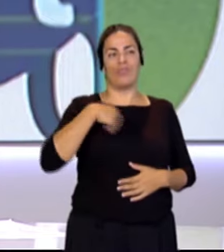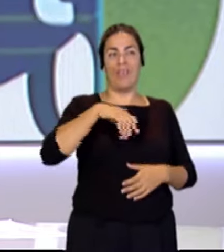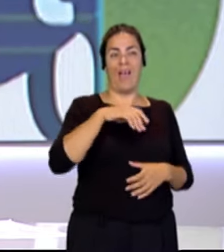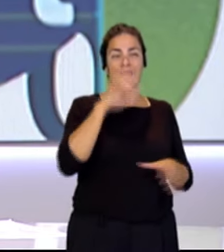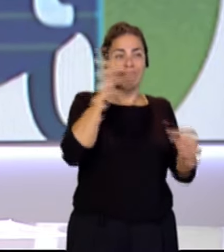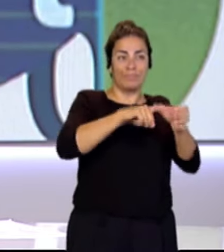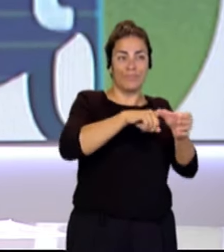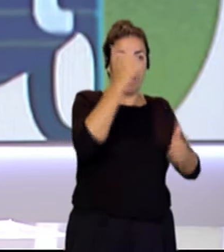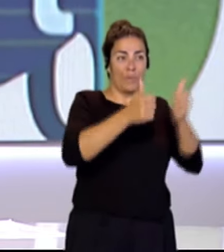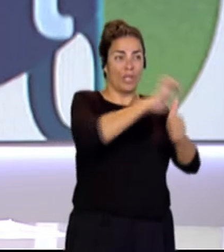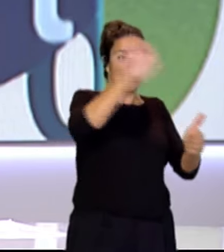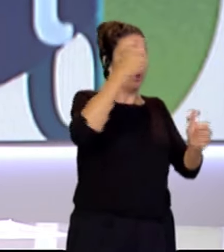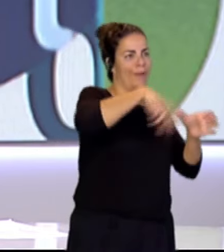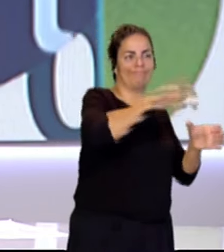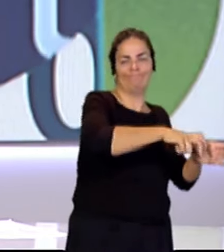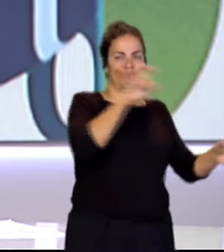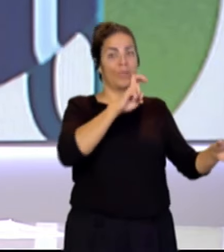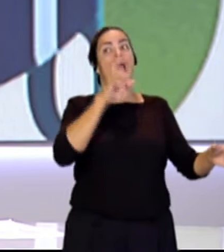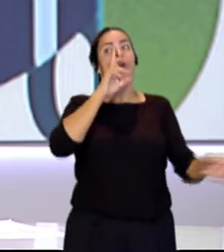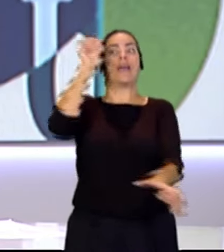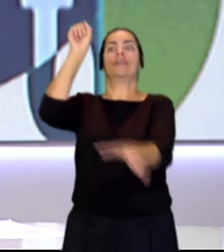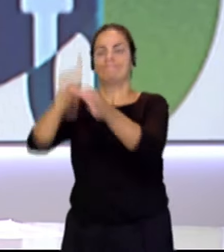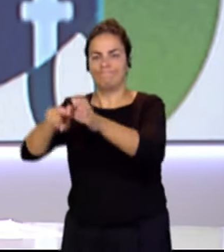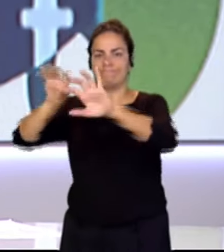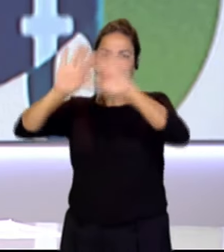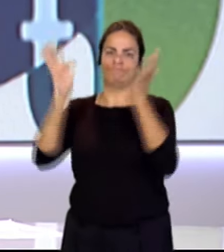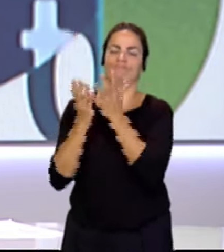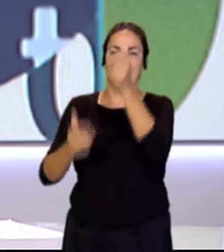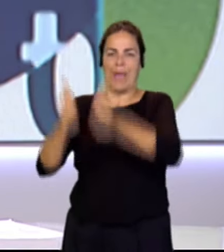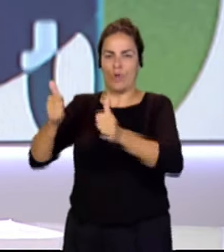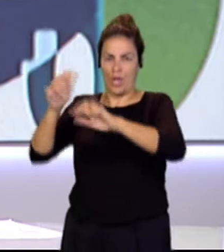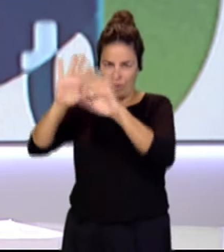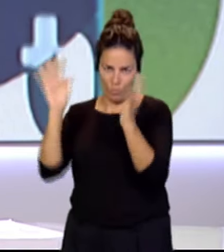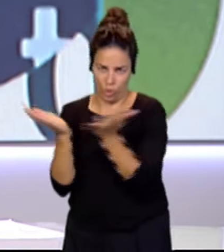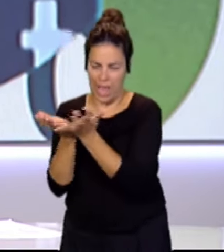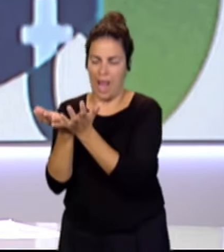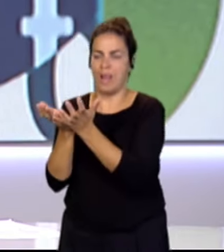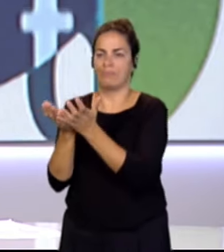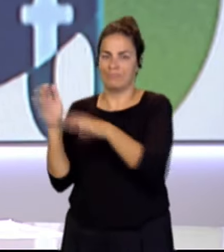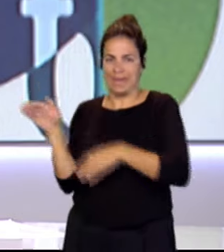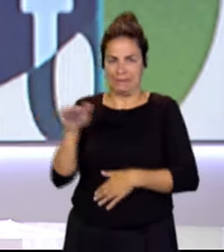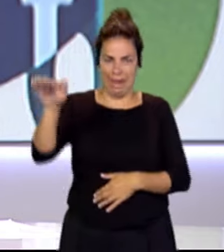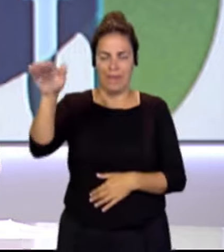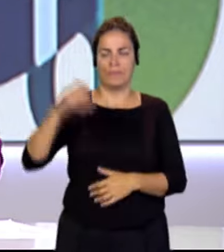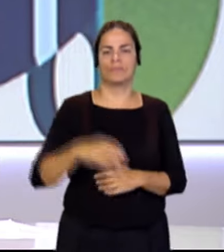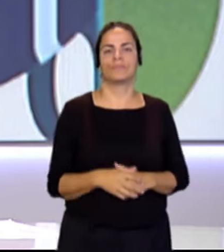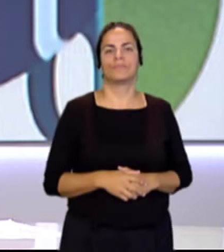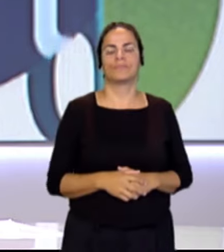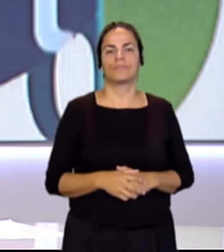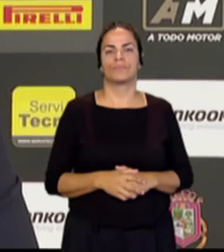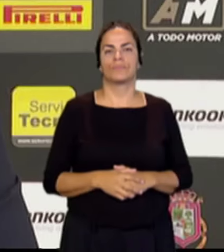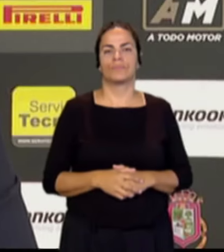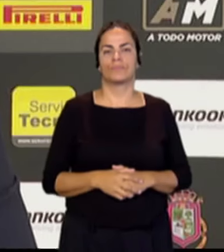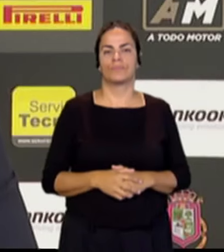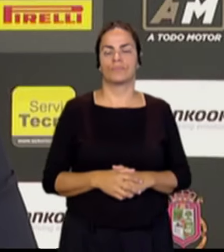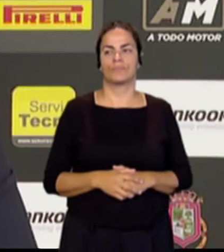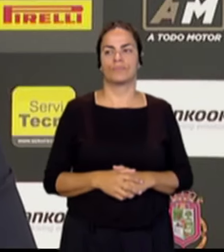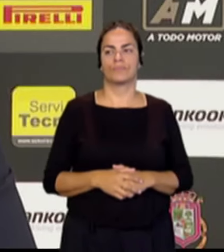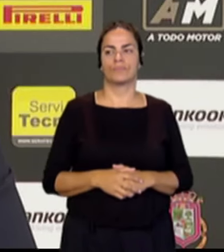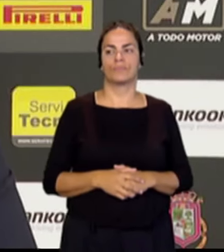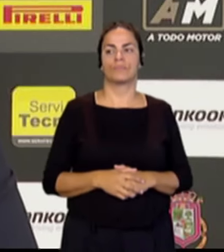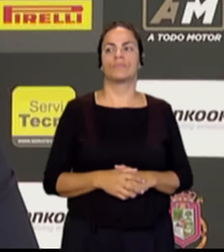de Europa para dar un salto de de gigante y formar parte del calendario Wall Rally car el mundial